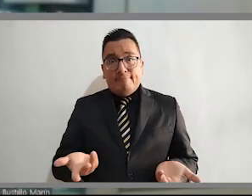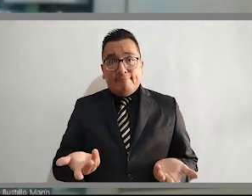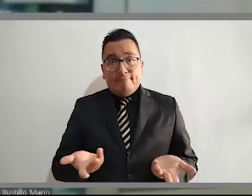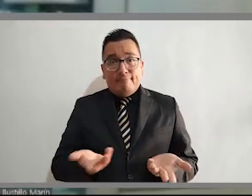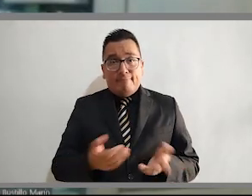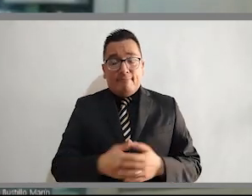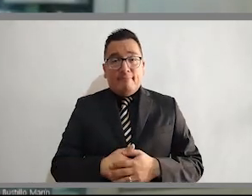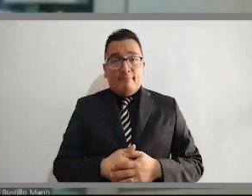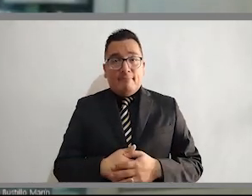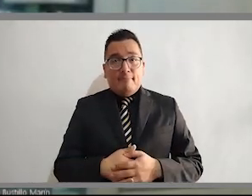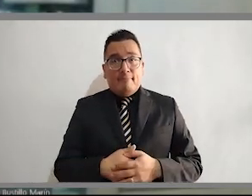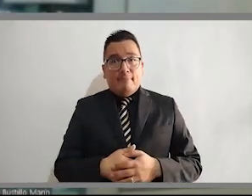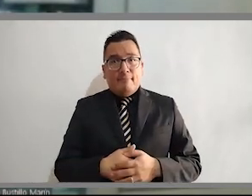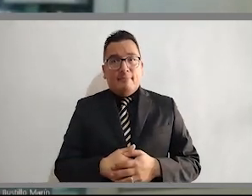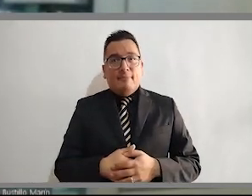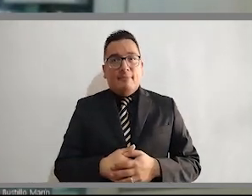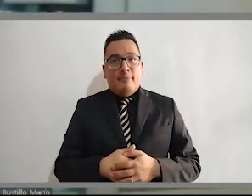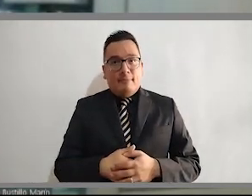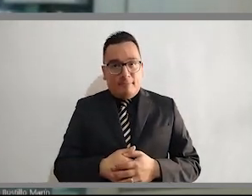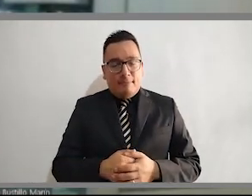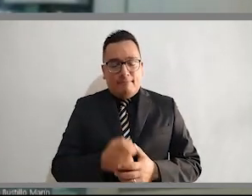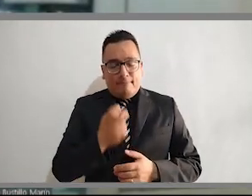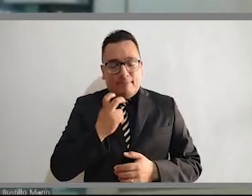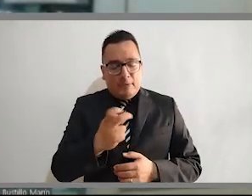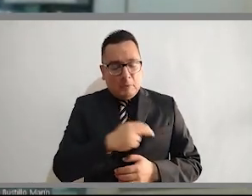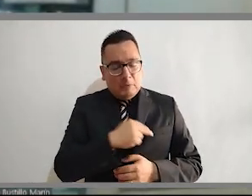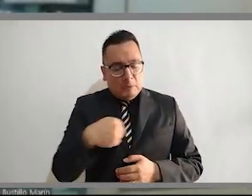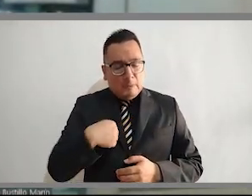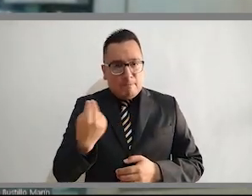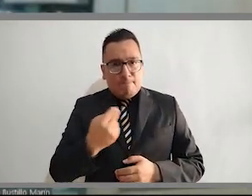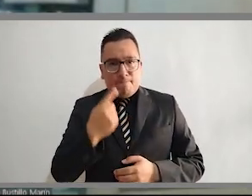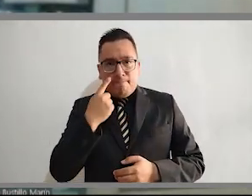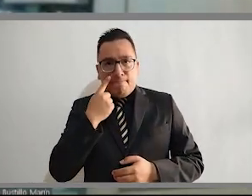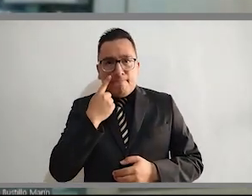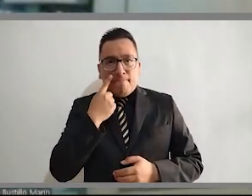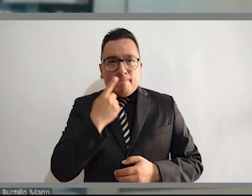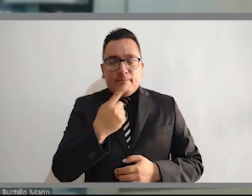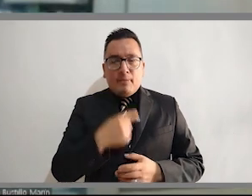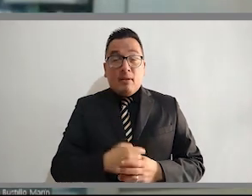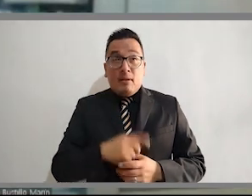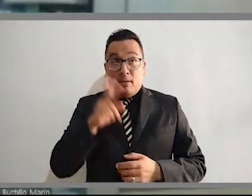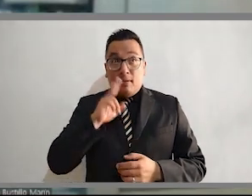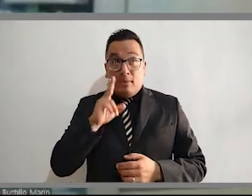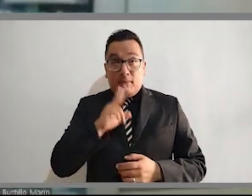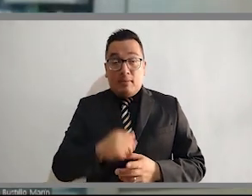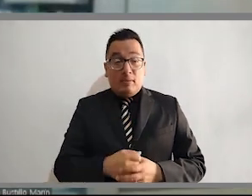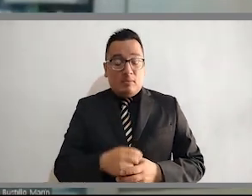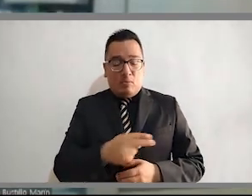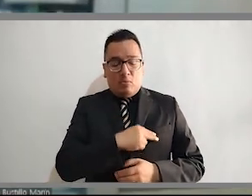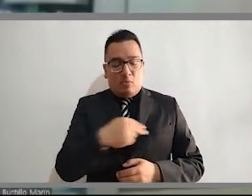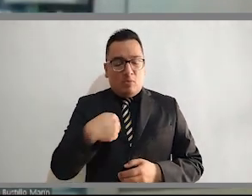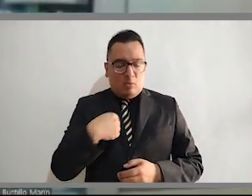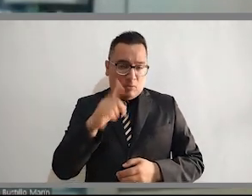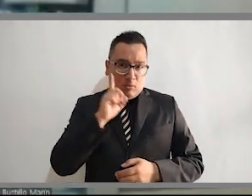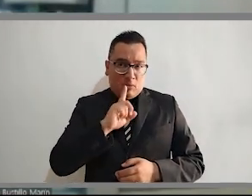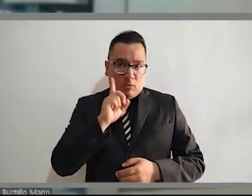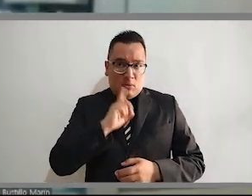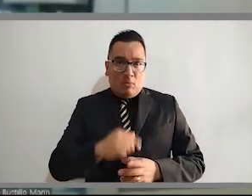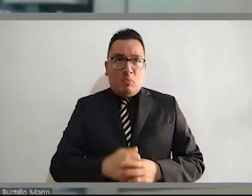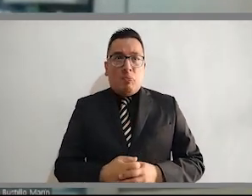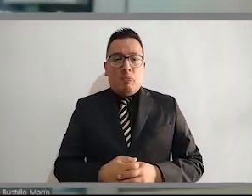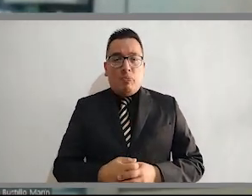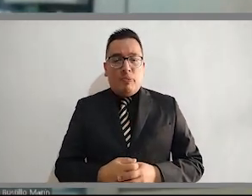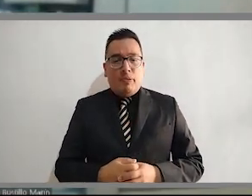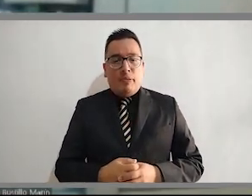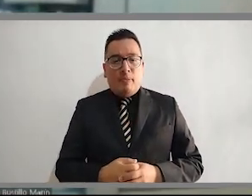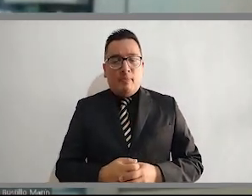realizó? Es decir, también hay que observar que nosotras como mujeres,